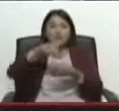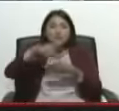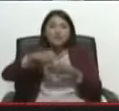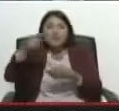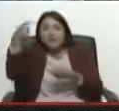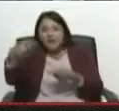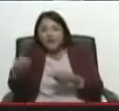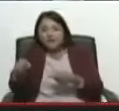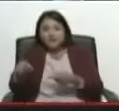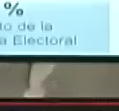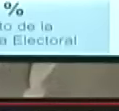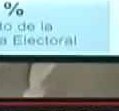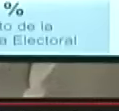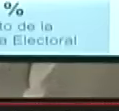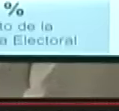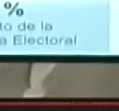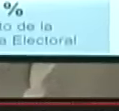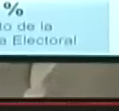existentes,